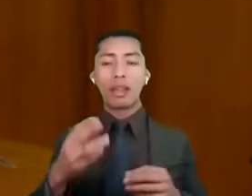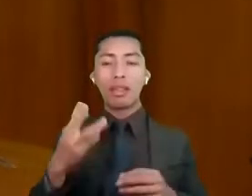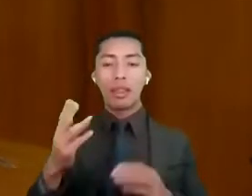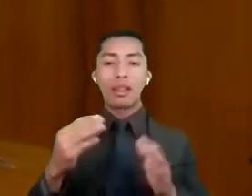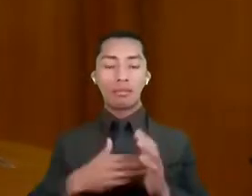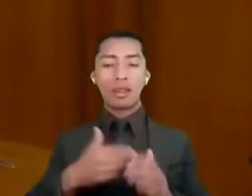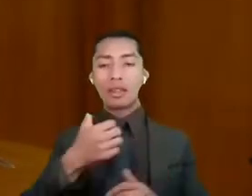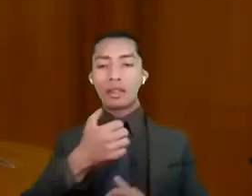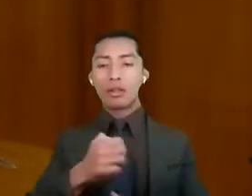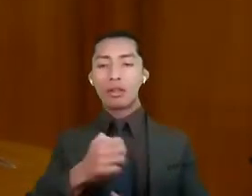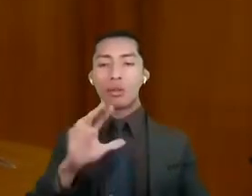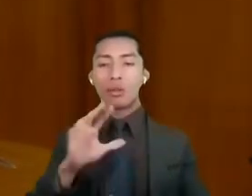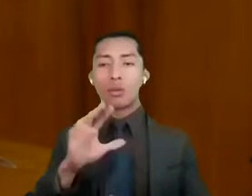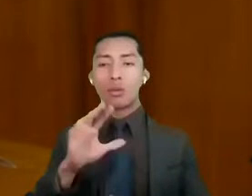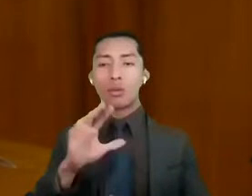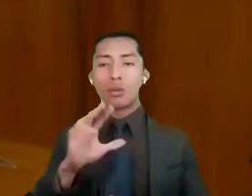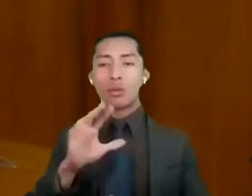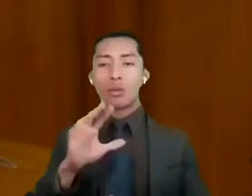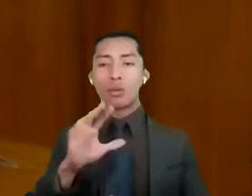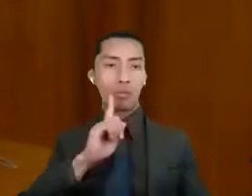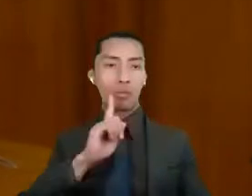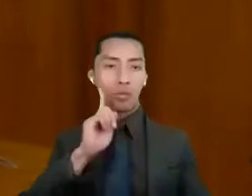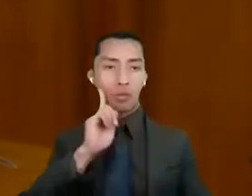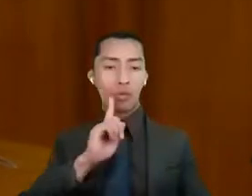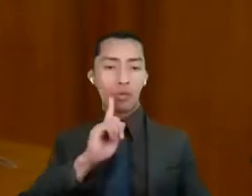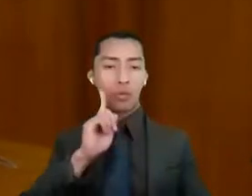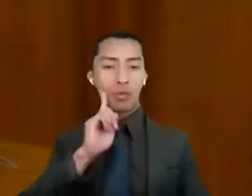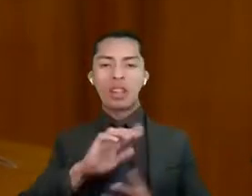3.641 son mujeres, que representan el